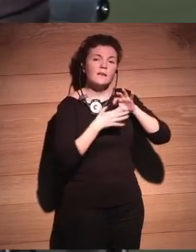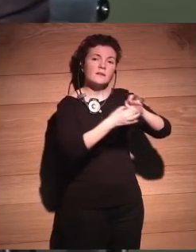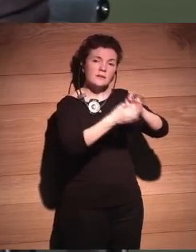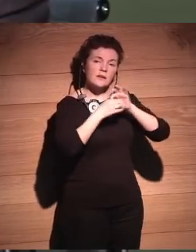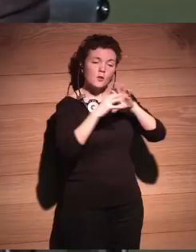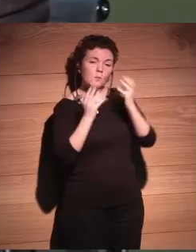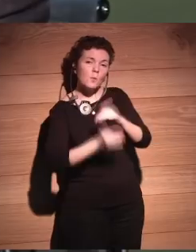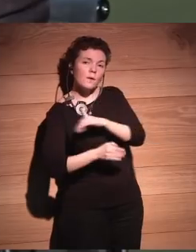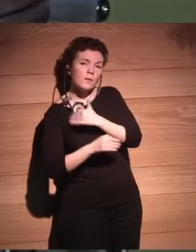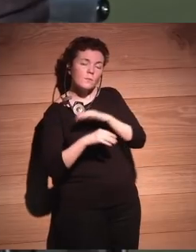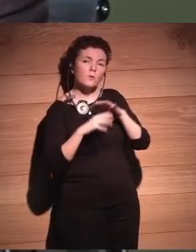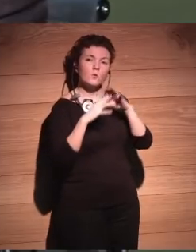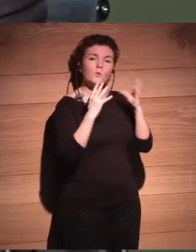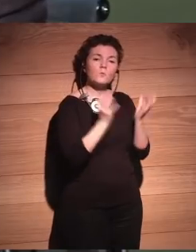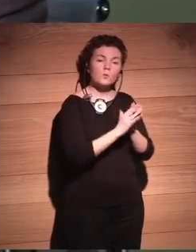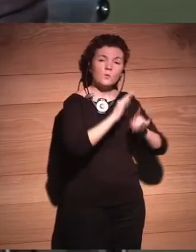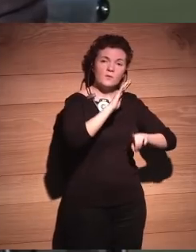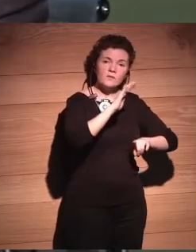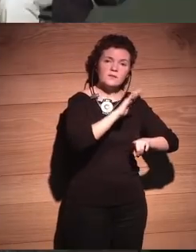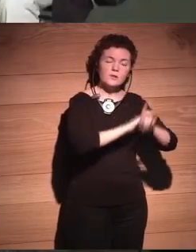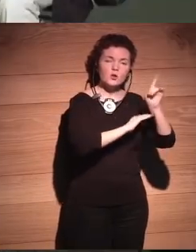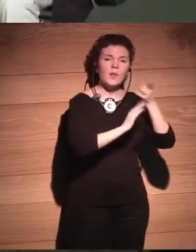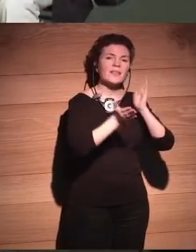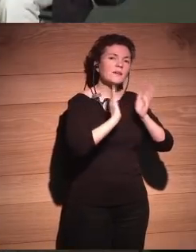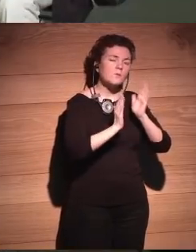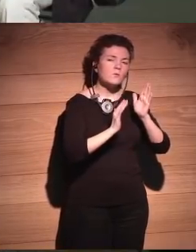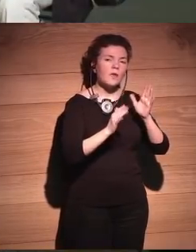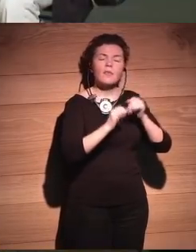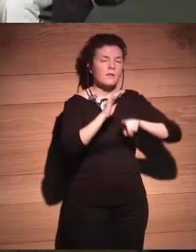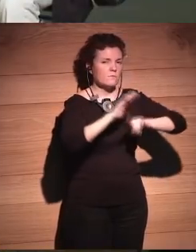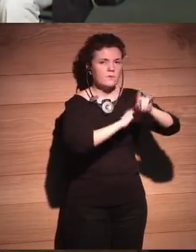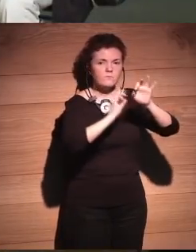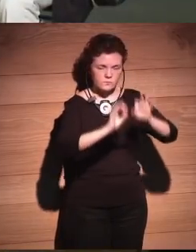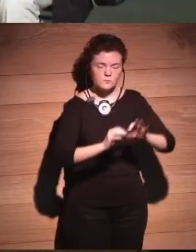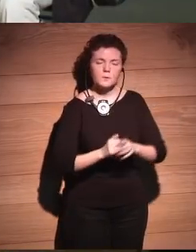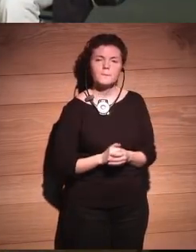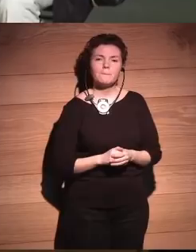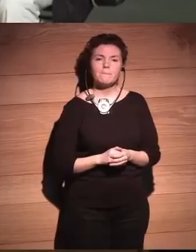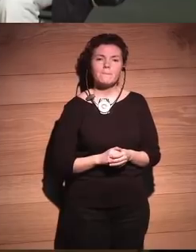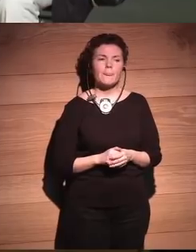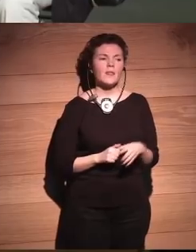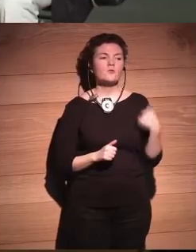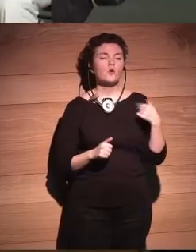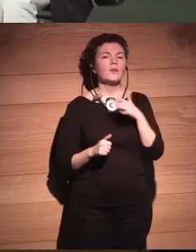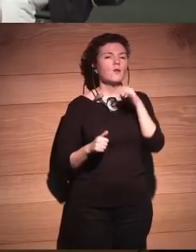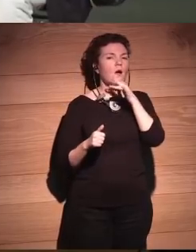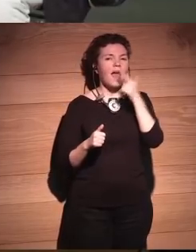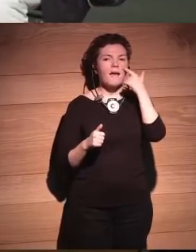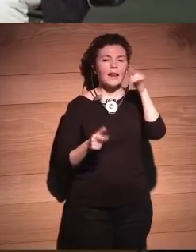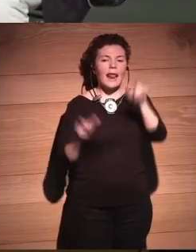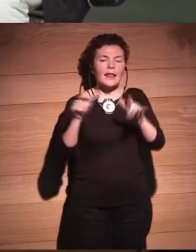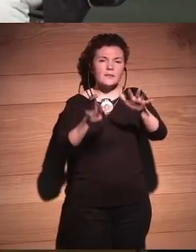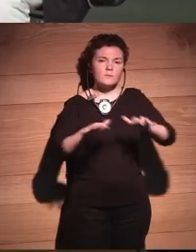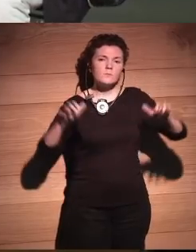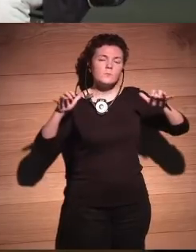relación entre el mundo académico y el desarrollo terapéutico tiene que avanzar, va a avanzar por ahí. Quiero abrir si hay gente